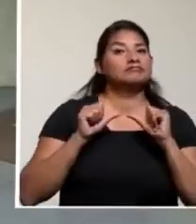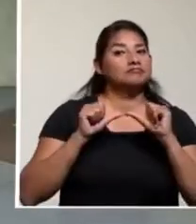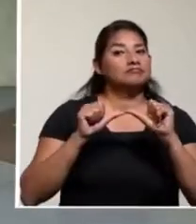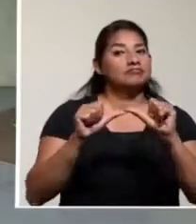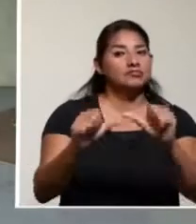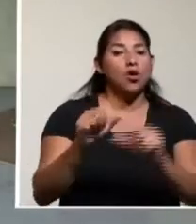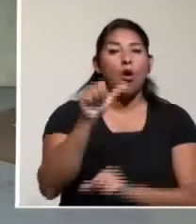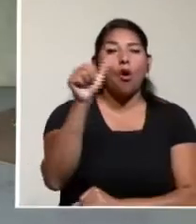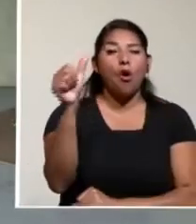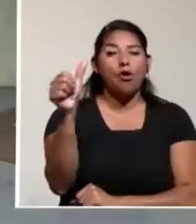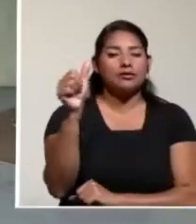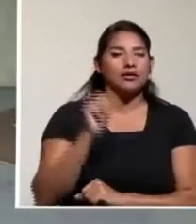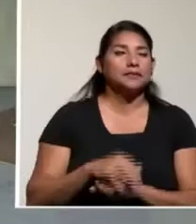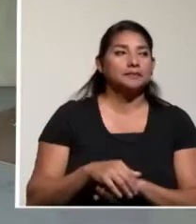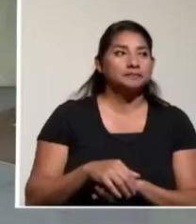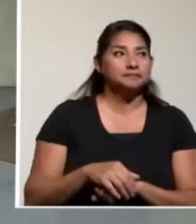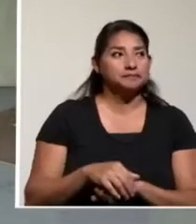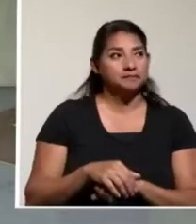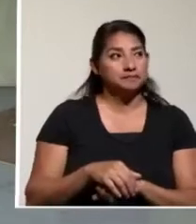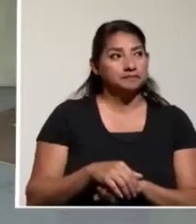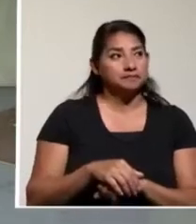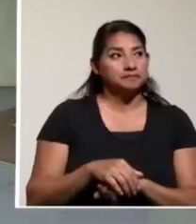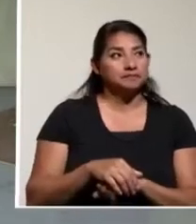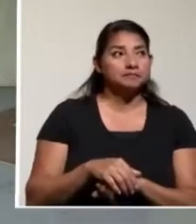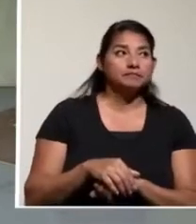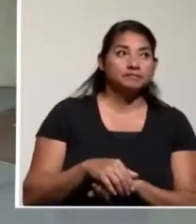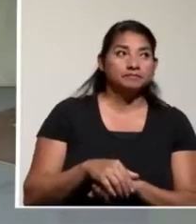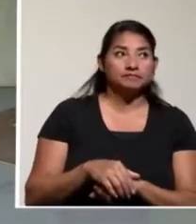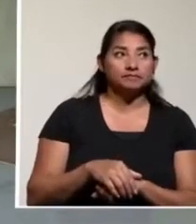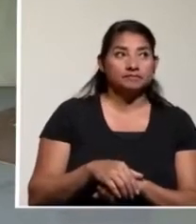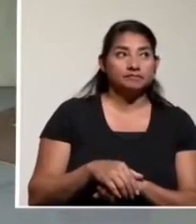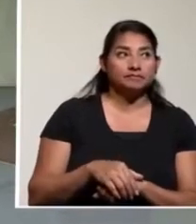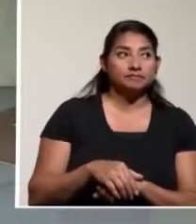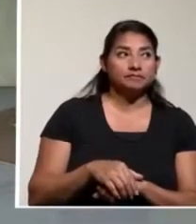Seguimos con otra pista que tengo aquí. Dice,